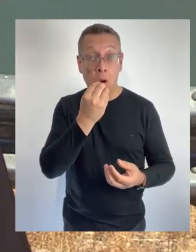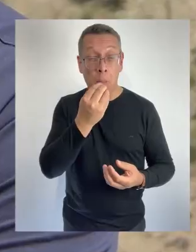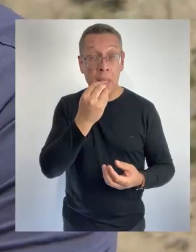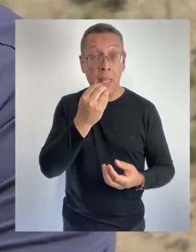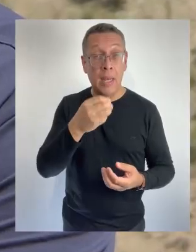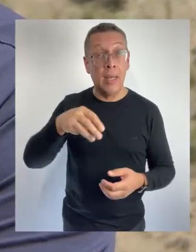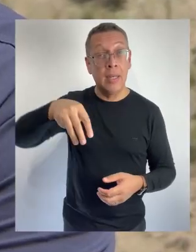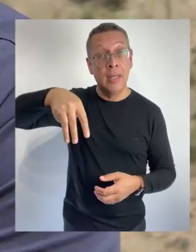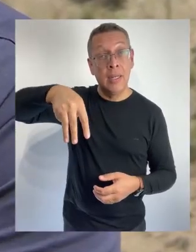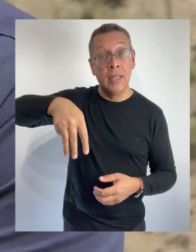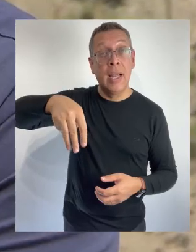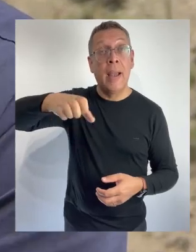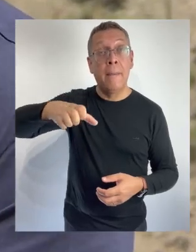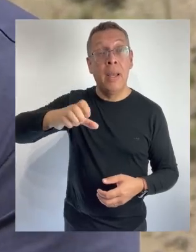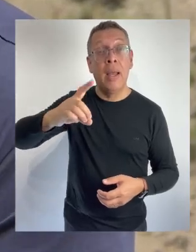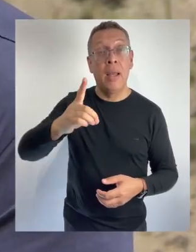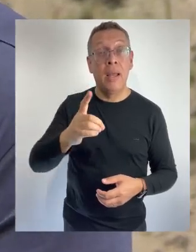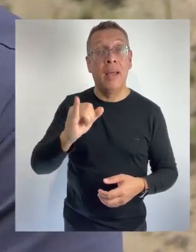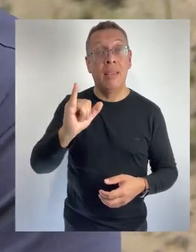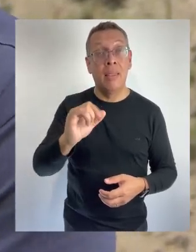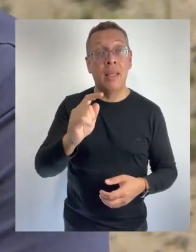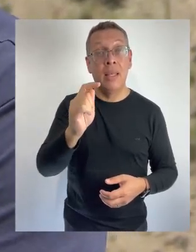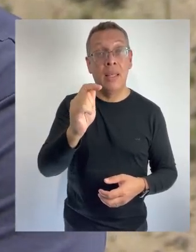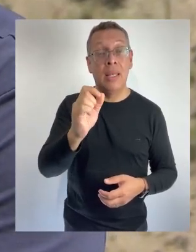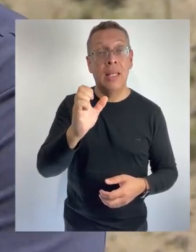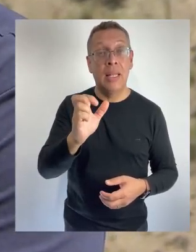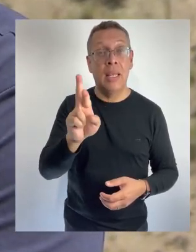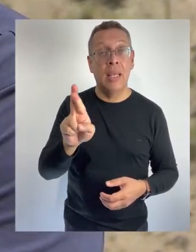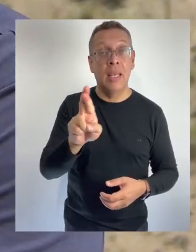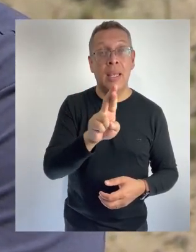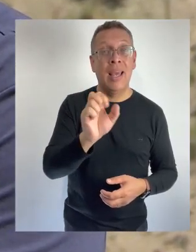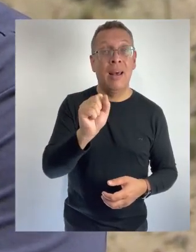también lleva mucho dulce, agridulce, ¿o no?